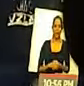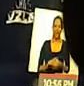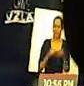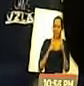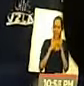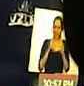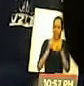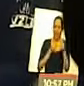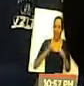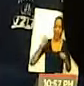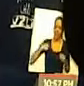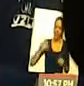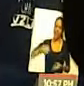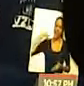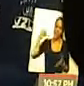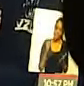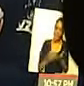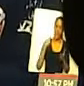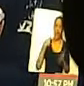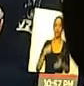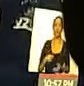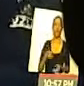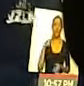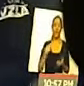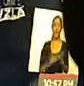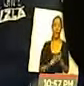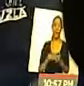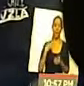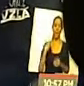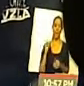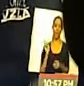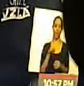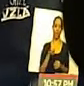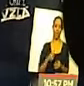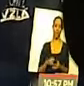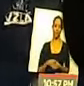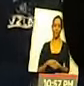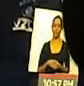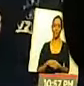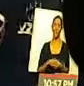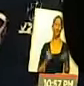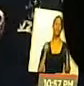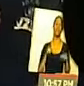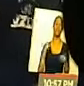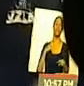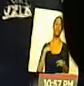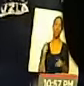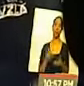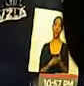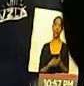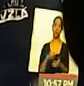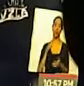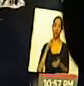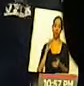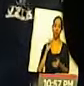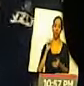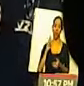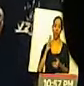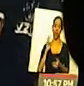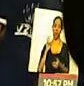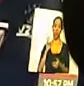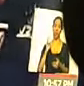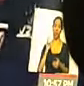todo lo que ha hecho y lo tiene que pagar, así como lo va a pagar la guayaba, así como lo tiene que pagar Roberto Marrero, así como lo que